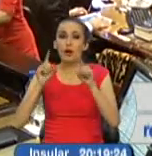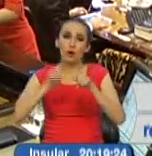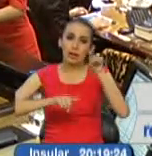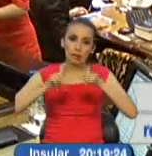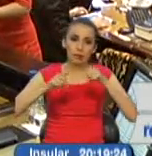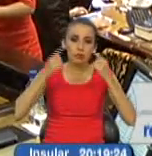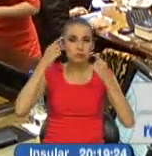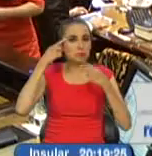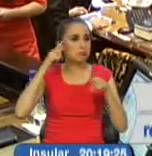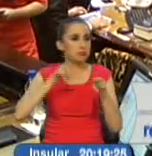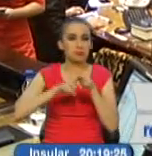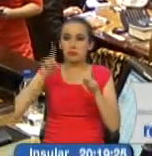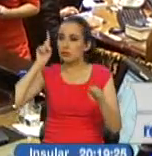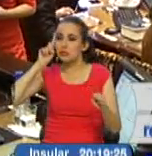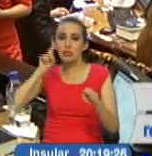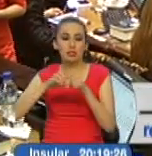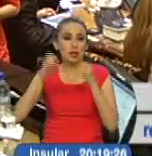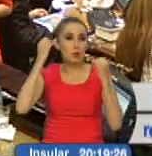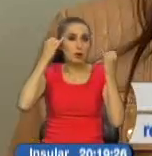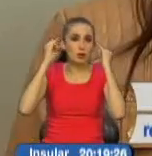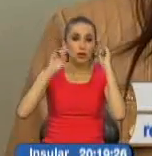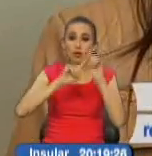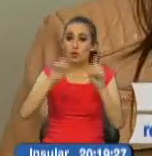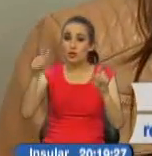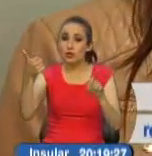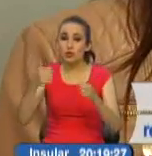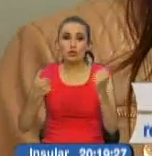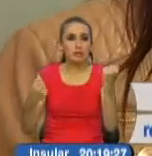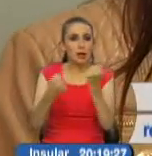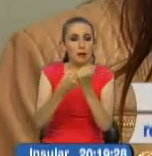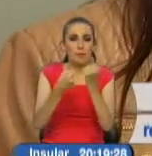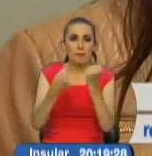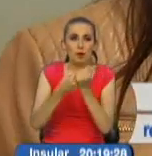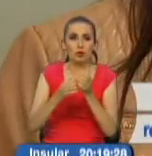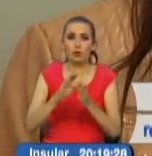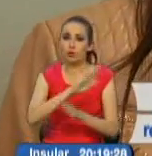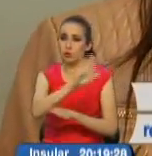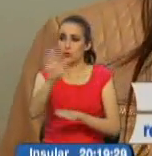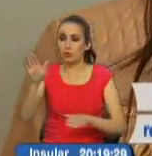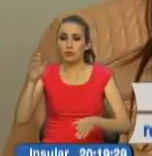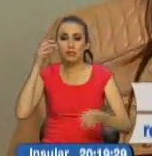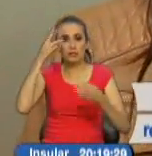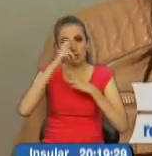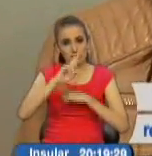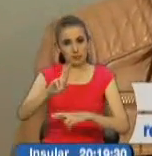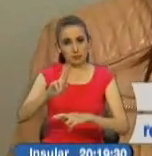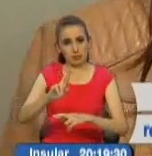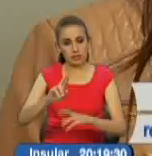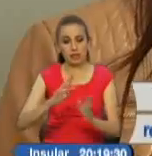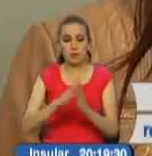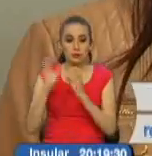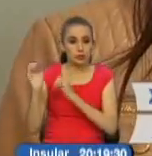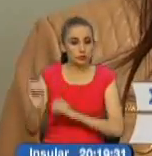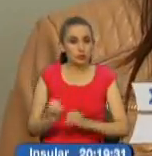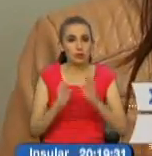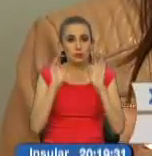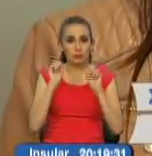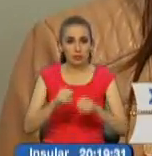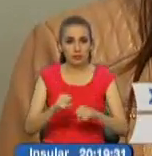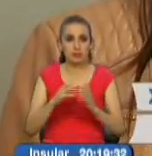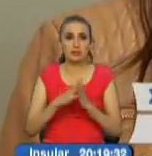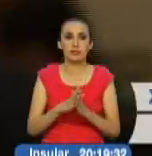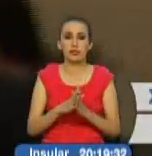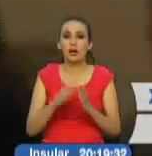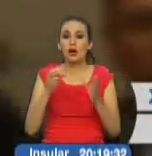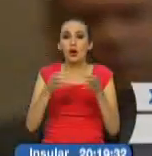compromiso del bloque de respaldar al presidente Moreno. Nosotros respetamos el criterio de los demás compañeros, pero de manera orgánica nosotros actuamos